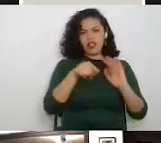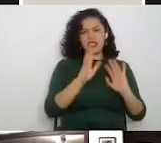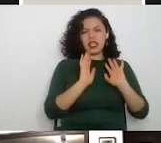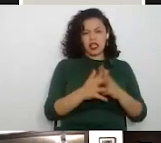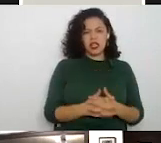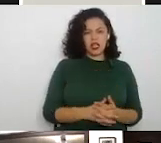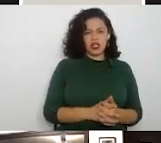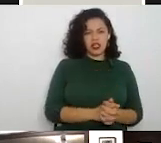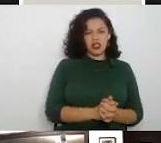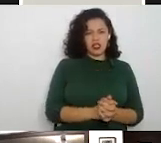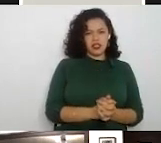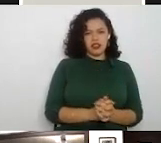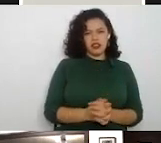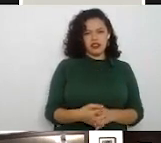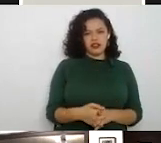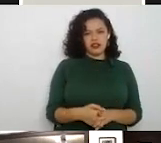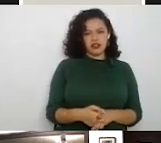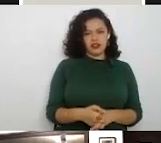Vimos.